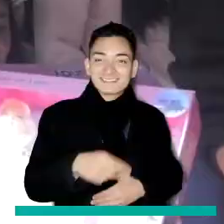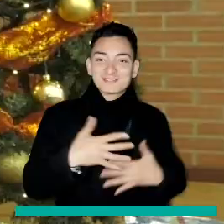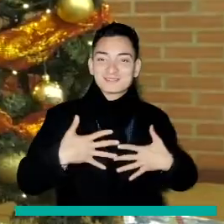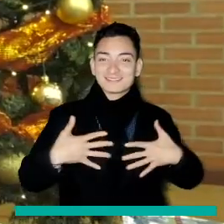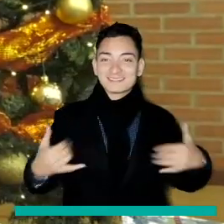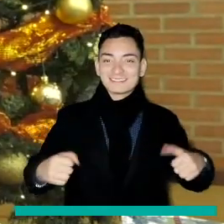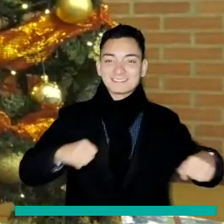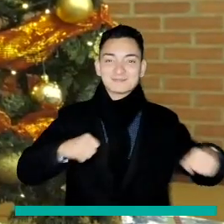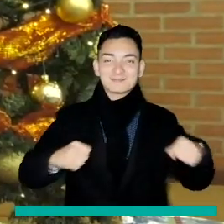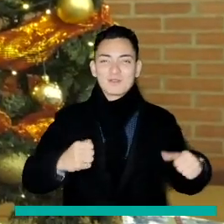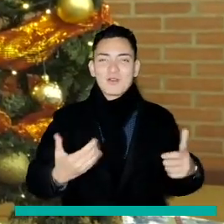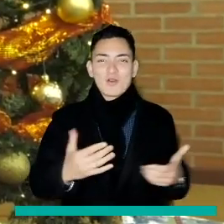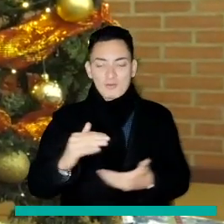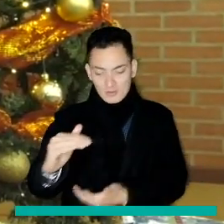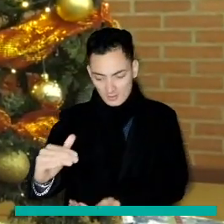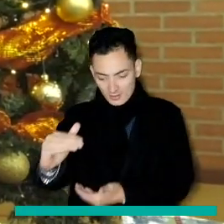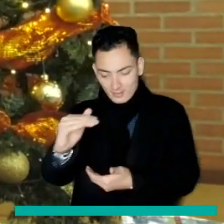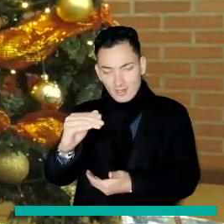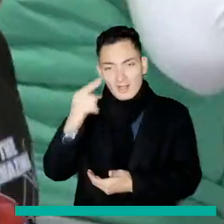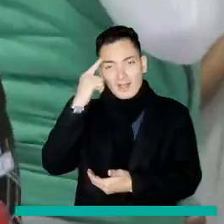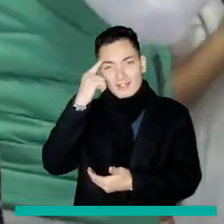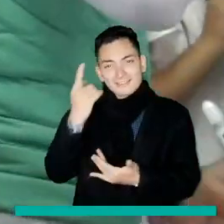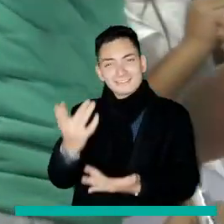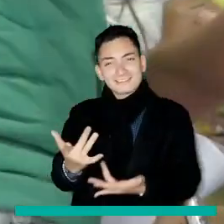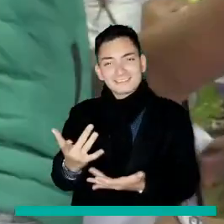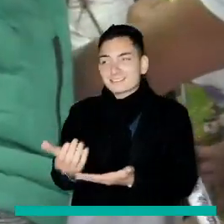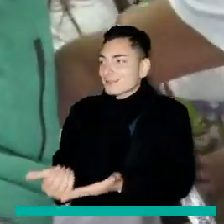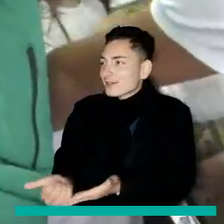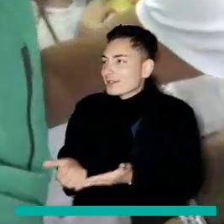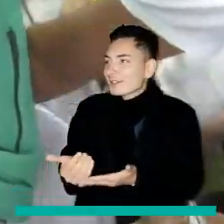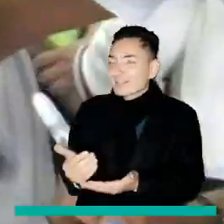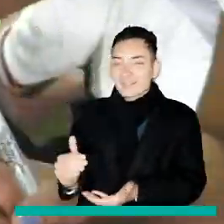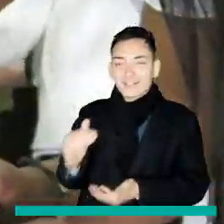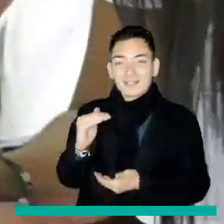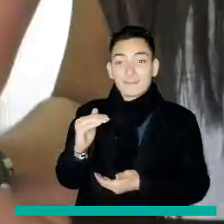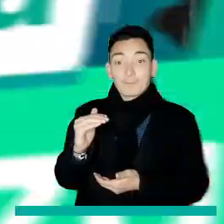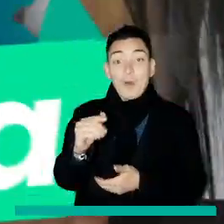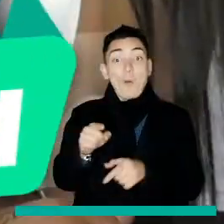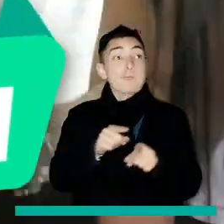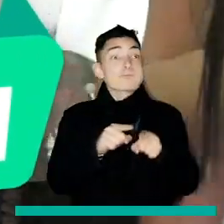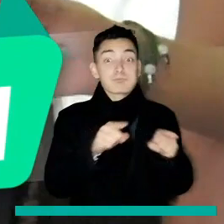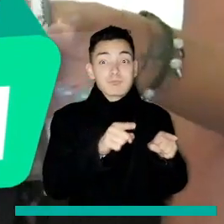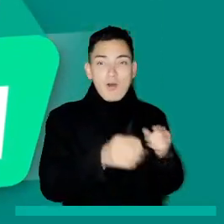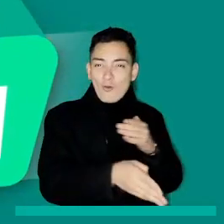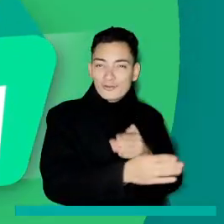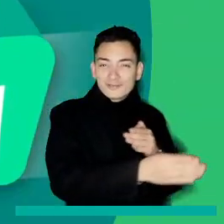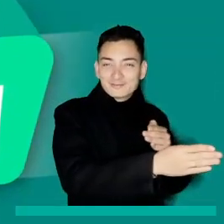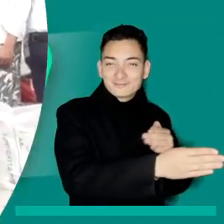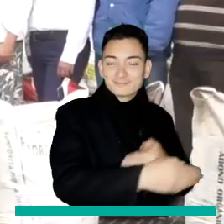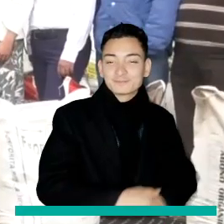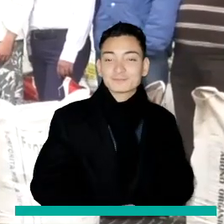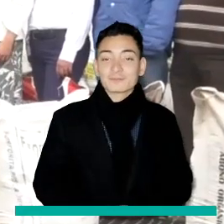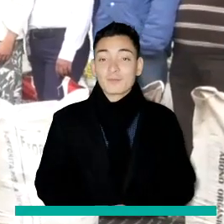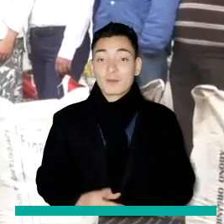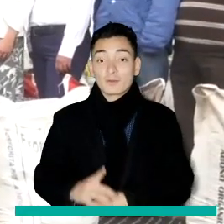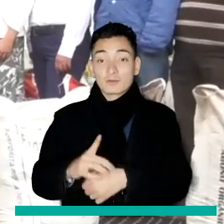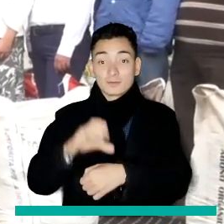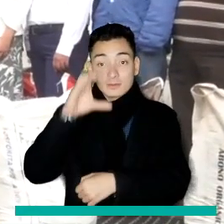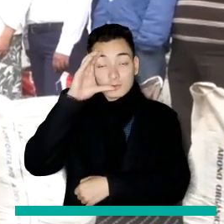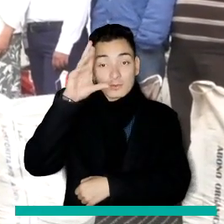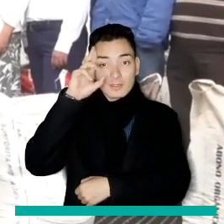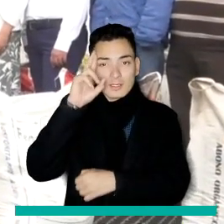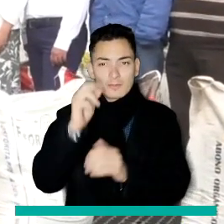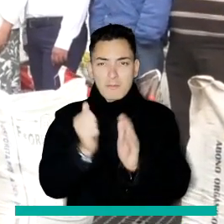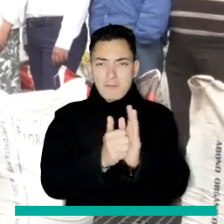y están muy alegres por recibir un regalo de esperanza. Continuamos nuestra gira por los demás municipios. El gobernador de Boyacá